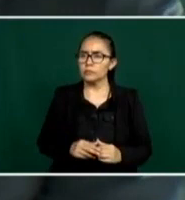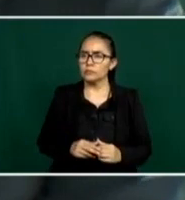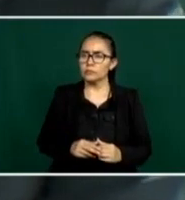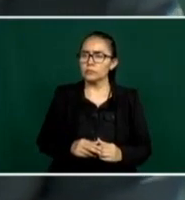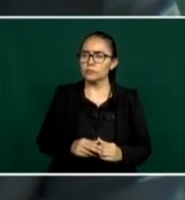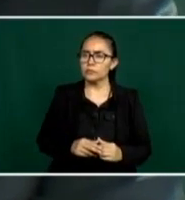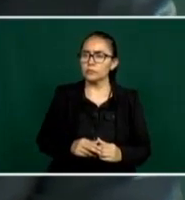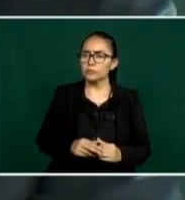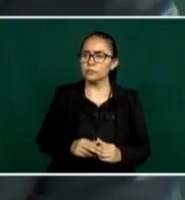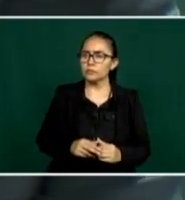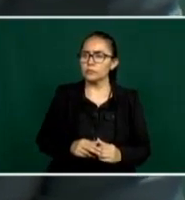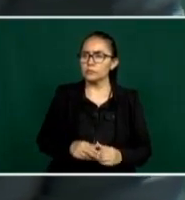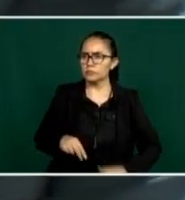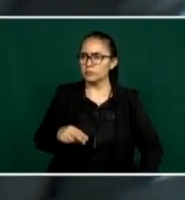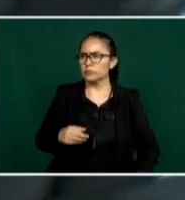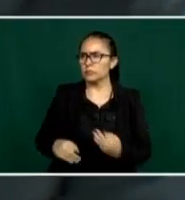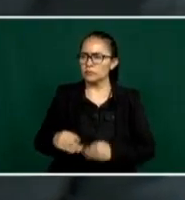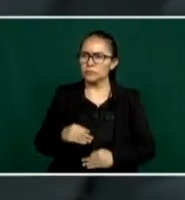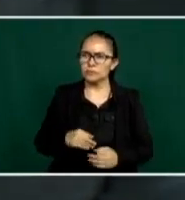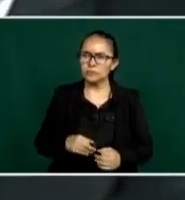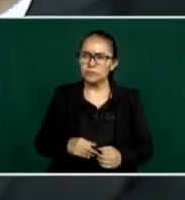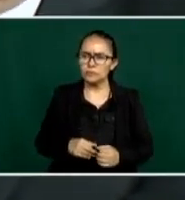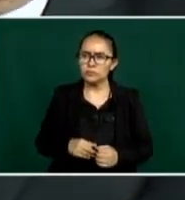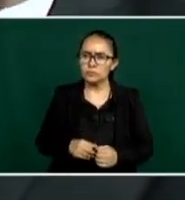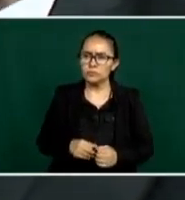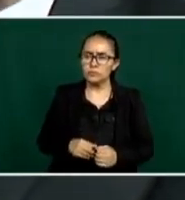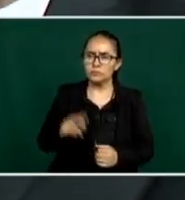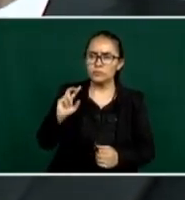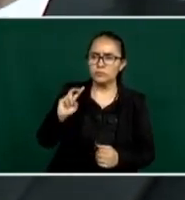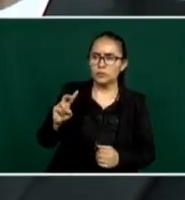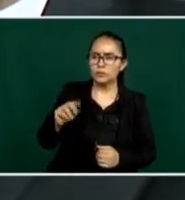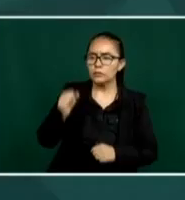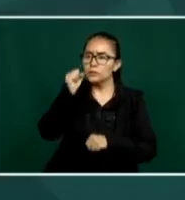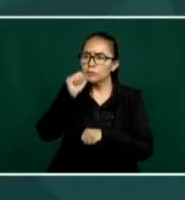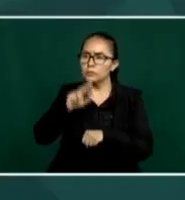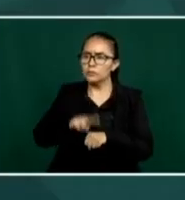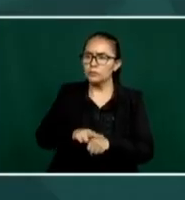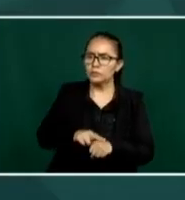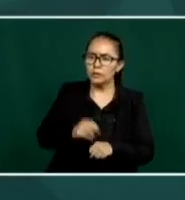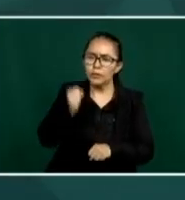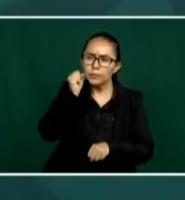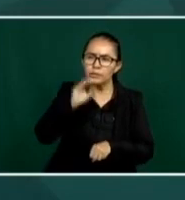Envié al Consejo de Administración del Infonavit